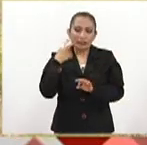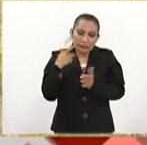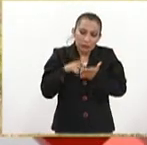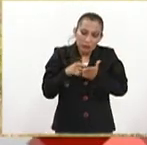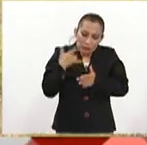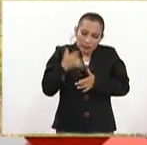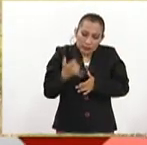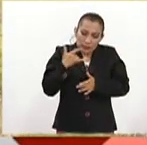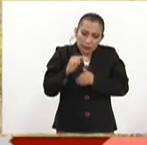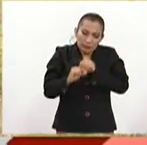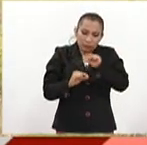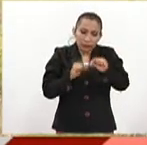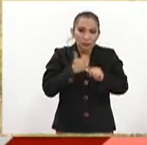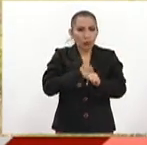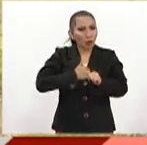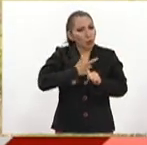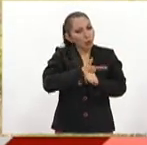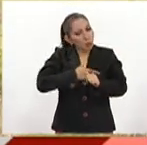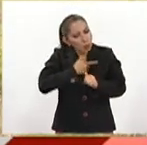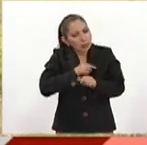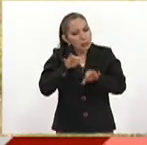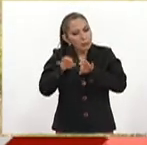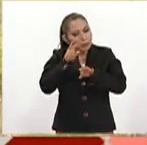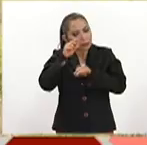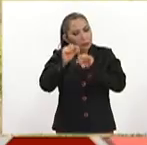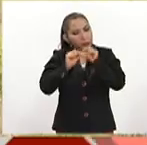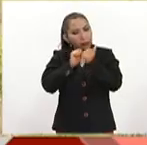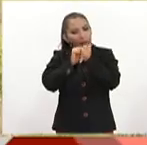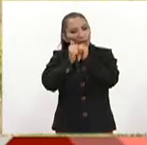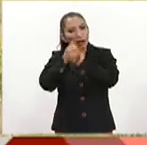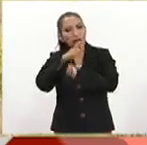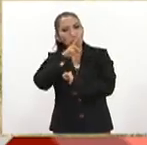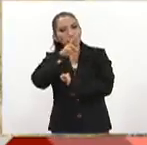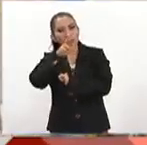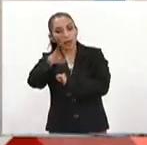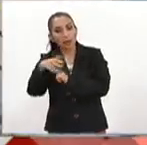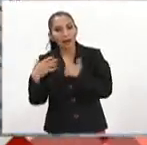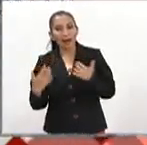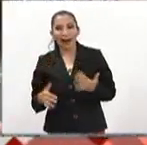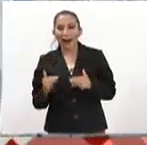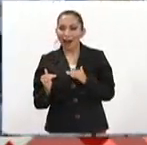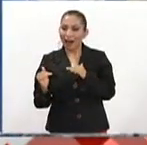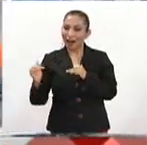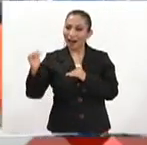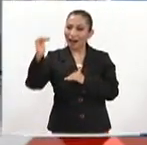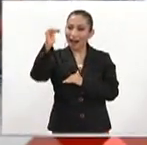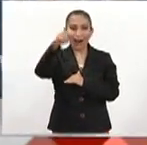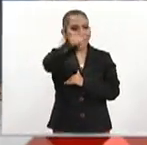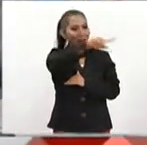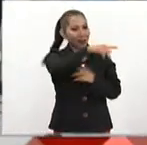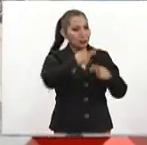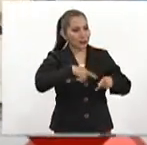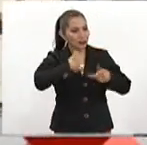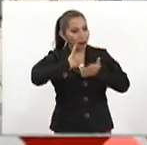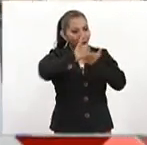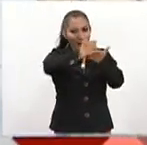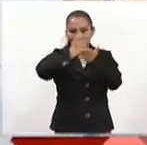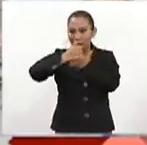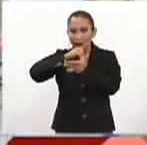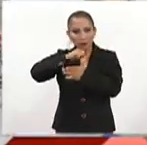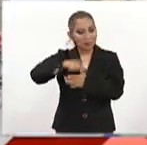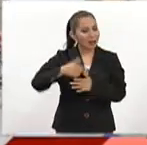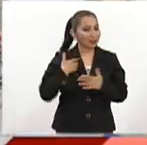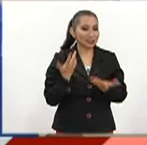haciendo algo que te apasiona y cuando tú ves los resultados en beneficio hacia las personas que estás impactando, pues